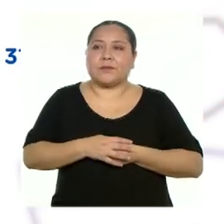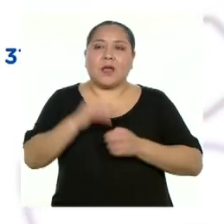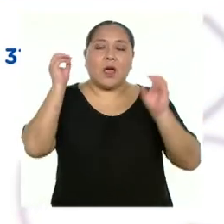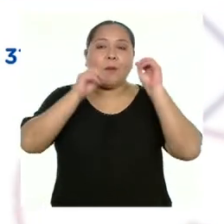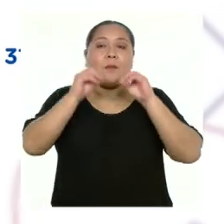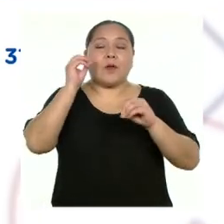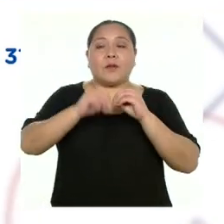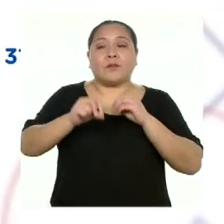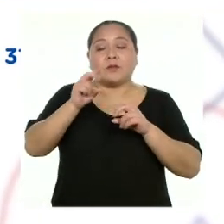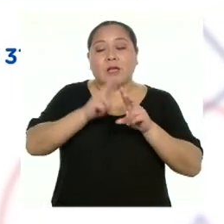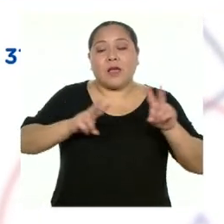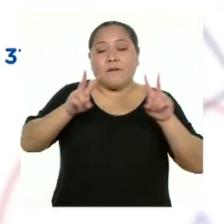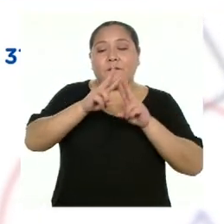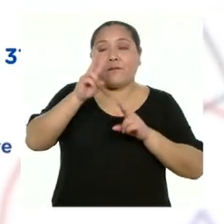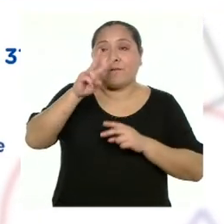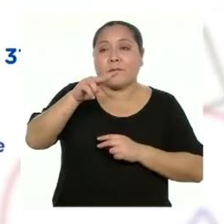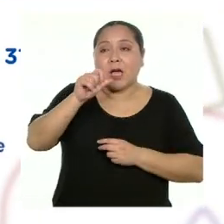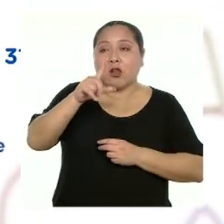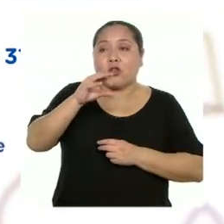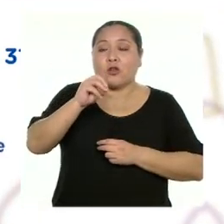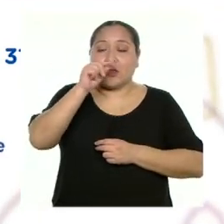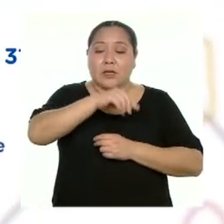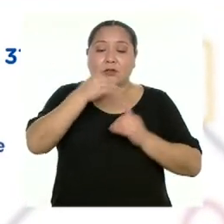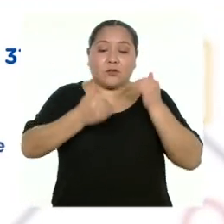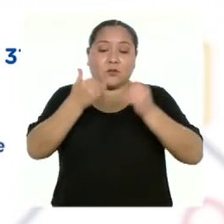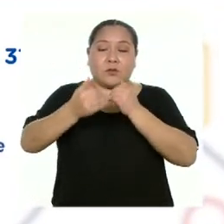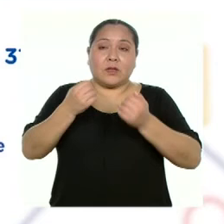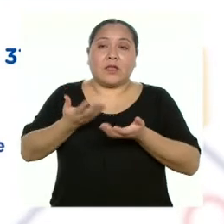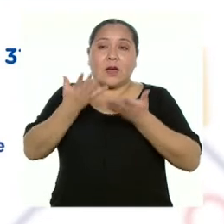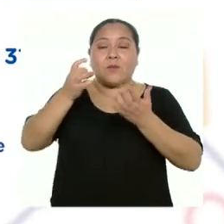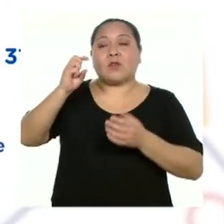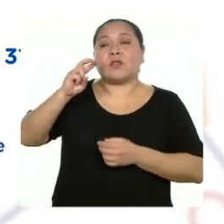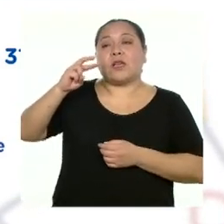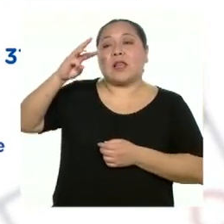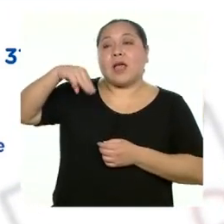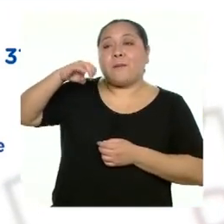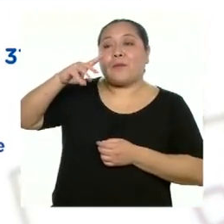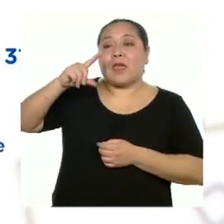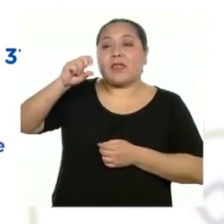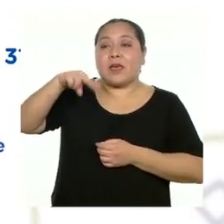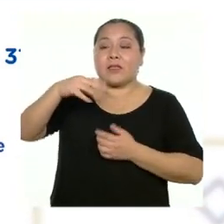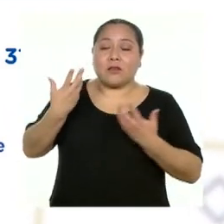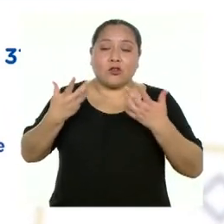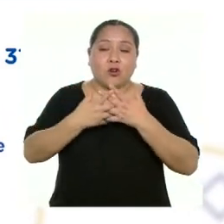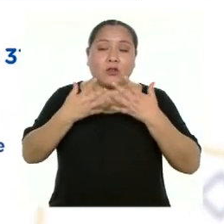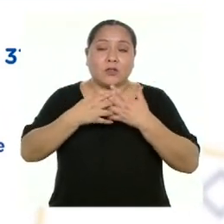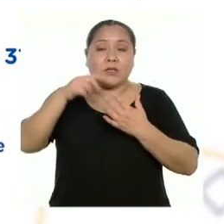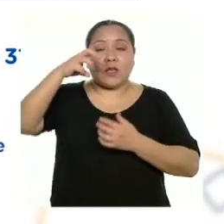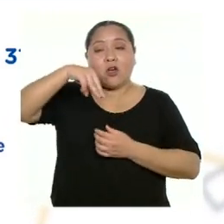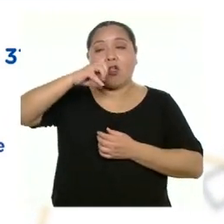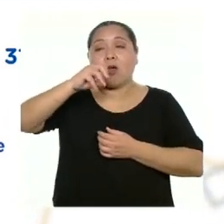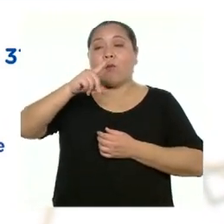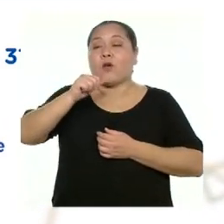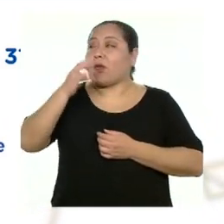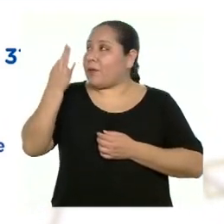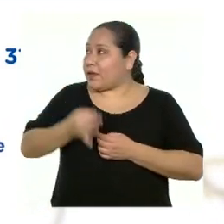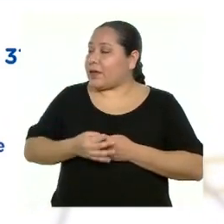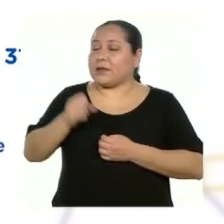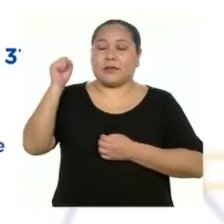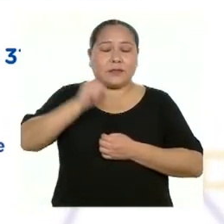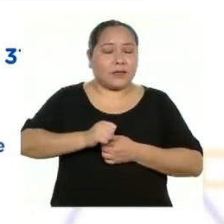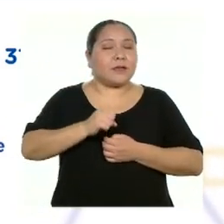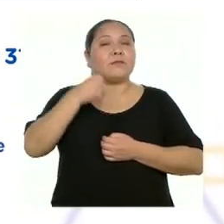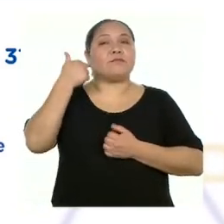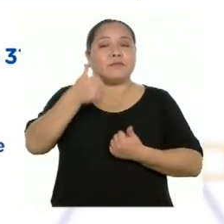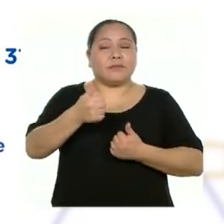Ubicamos el valor de esas posiciones y damos el valor de la mediana, que en este caso coincide con la moda, ¿verdad?